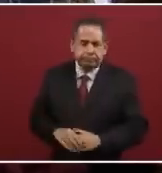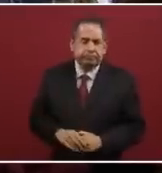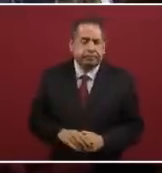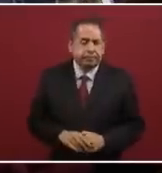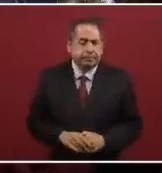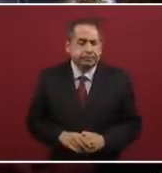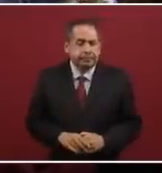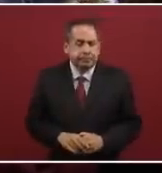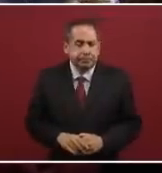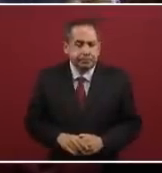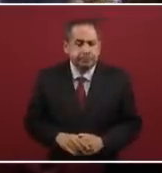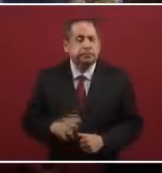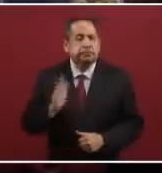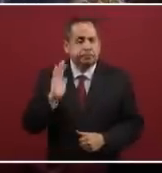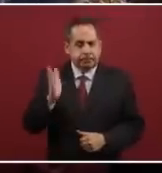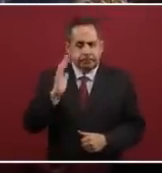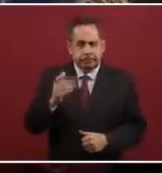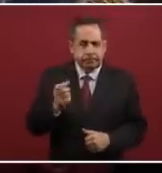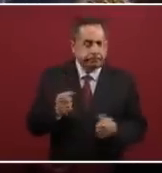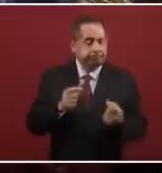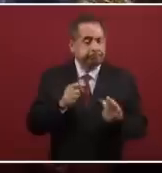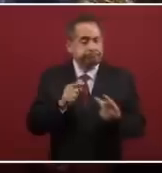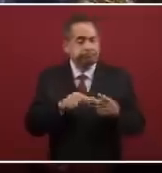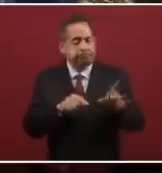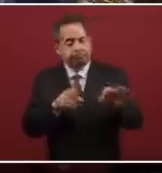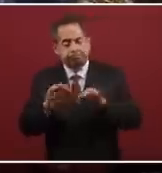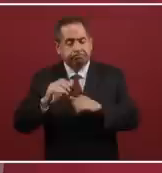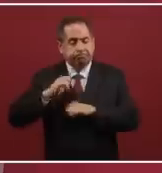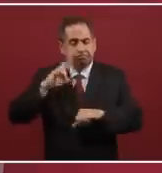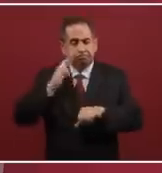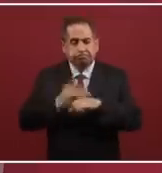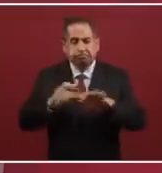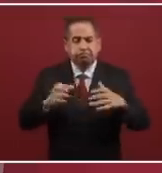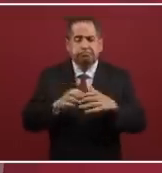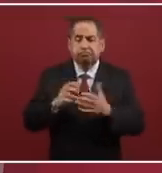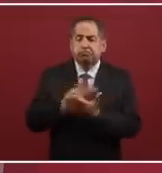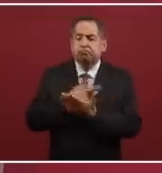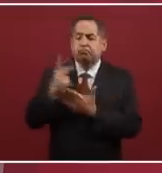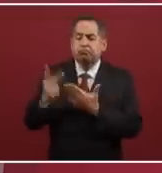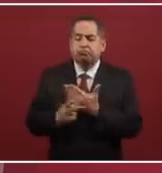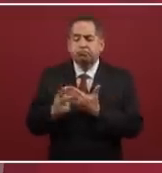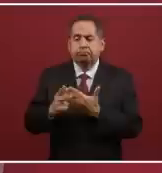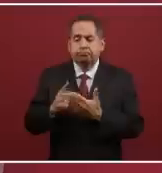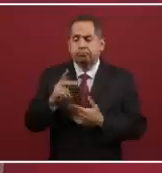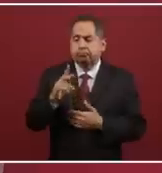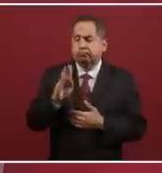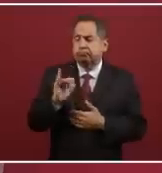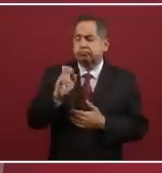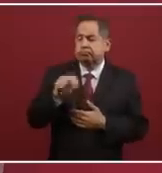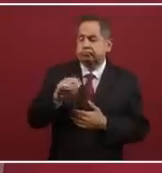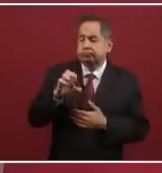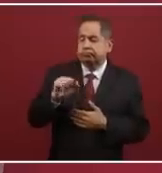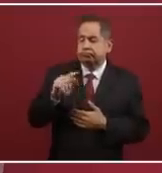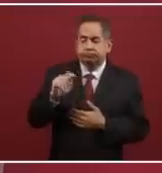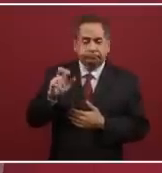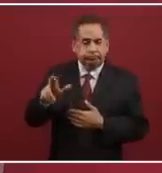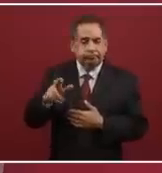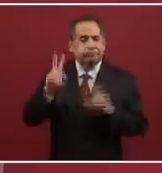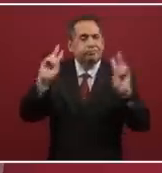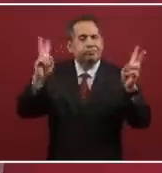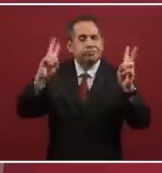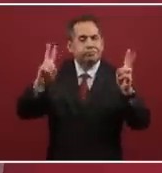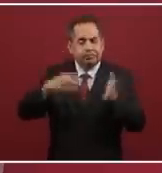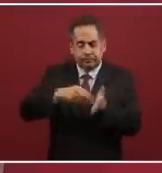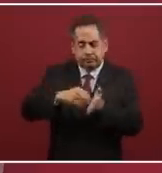Ya se integró la brigada que tiene a su cargo el programa de Bienestar y Sembrando Vida, son 200